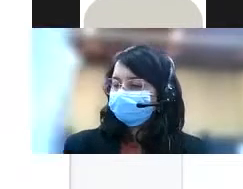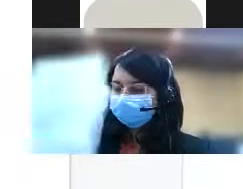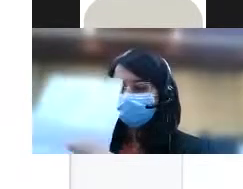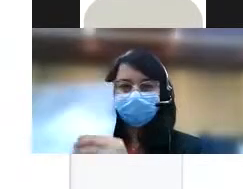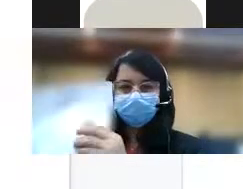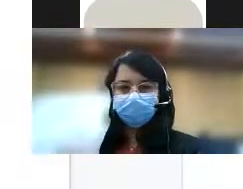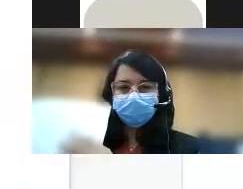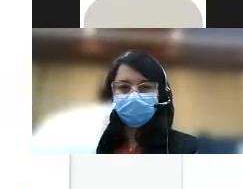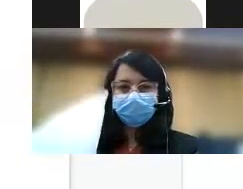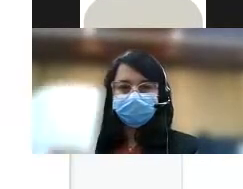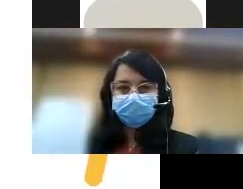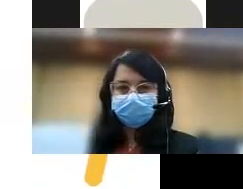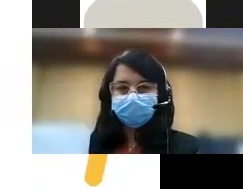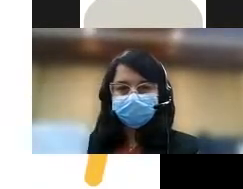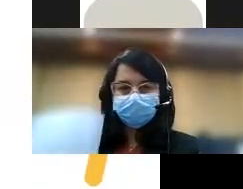somos.